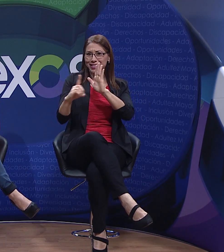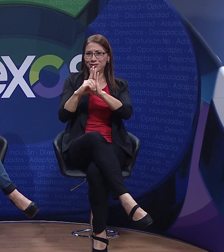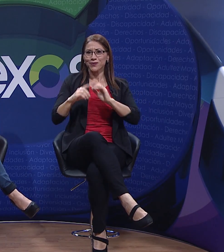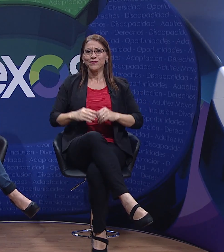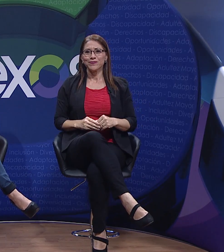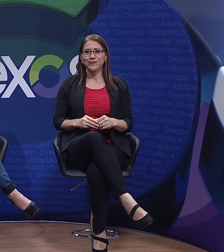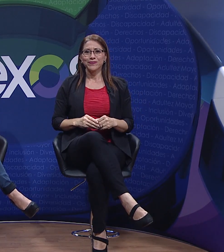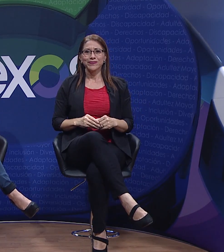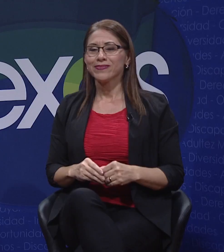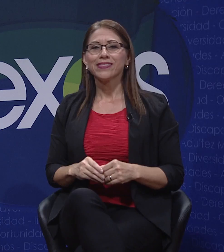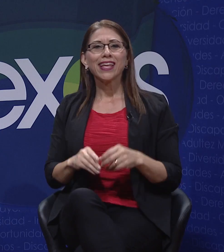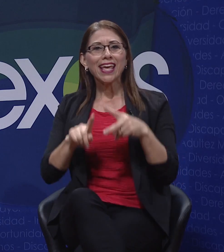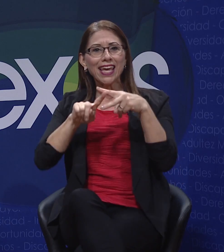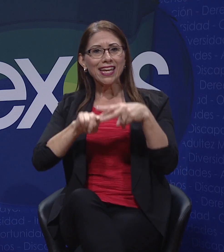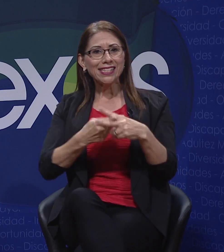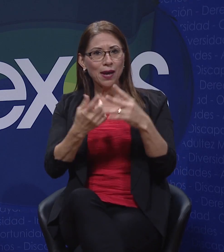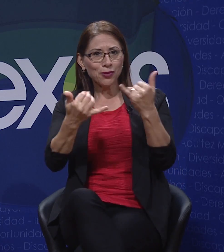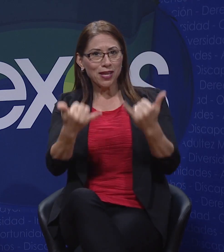un derecho.